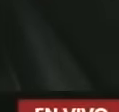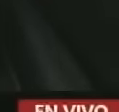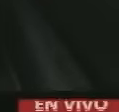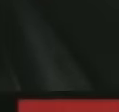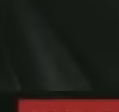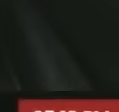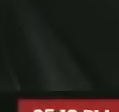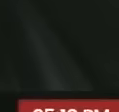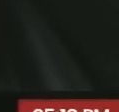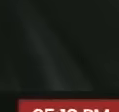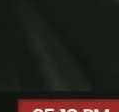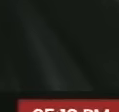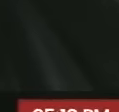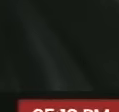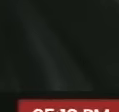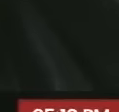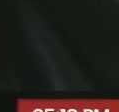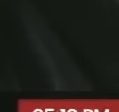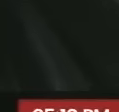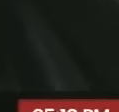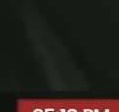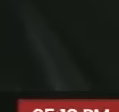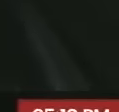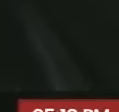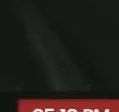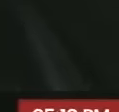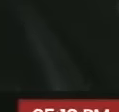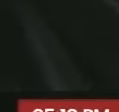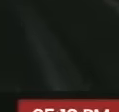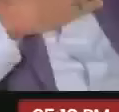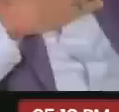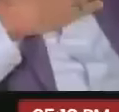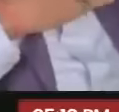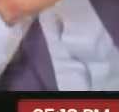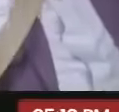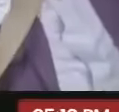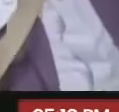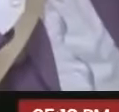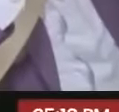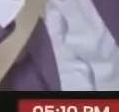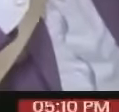con Arriaza, sí, transferir poder a los consejos comunales, mira,